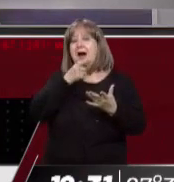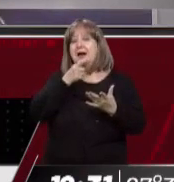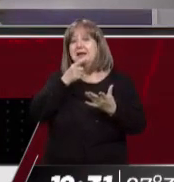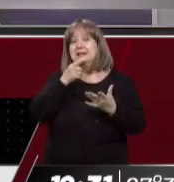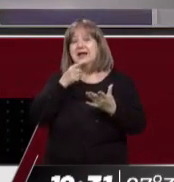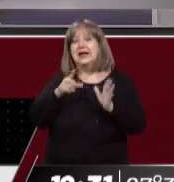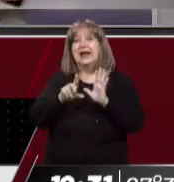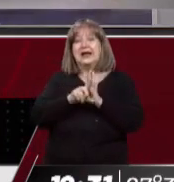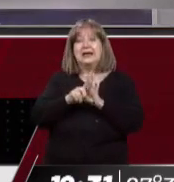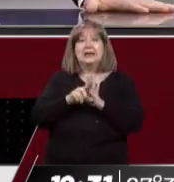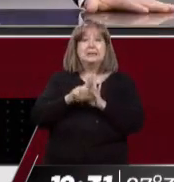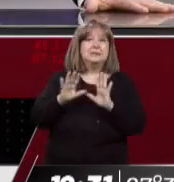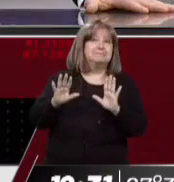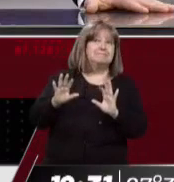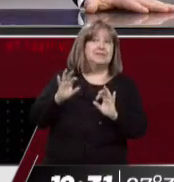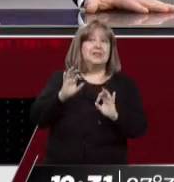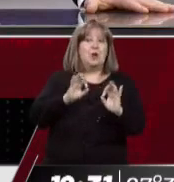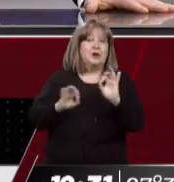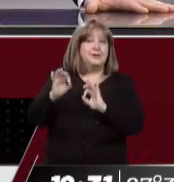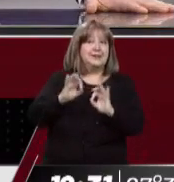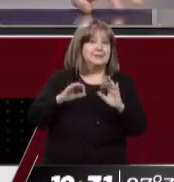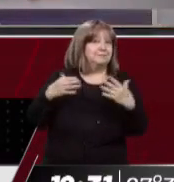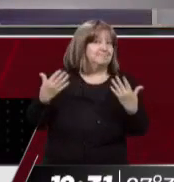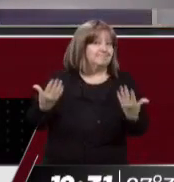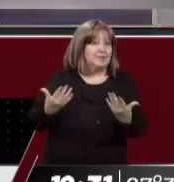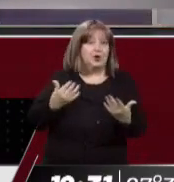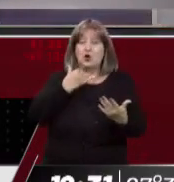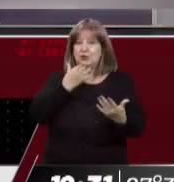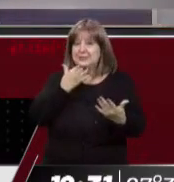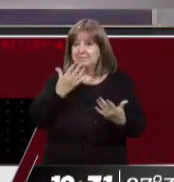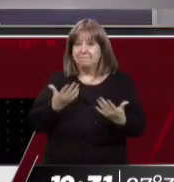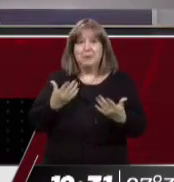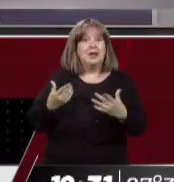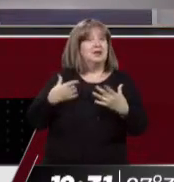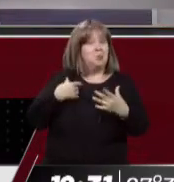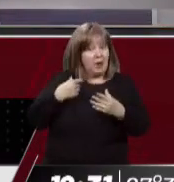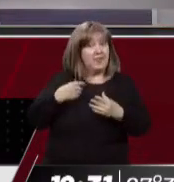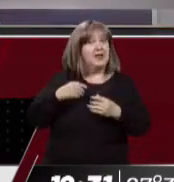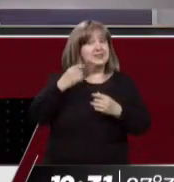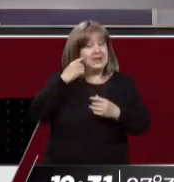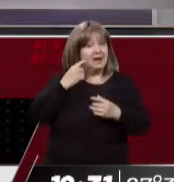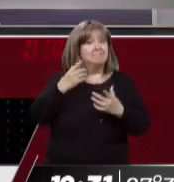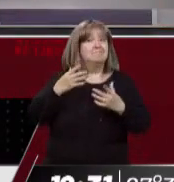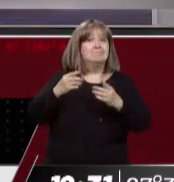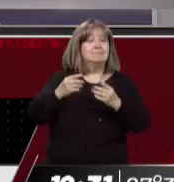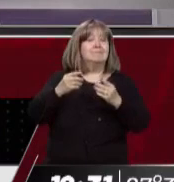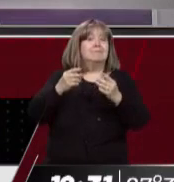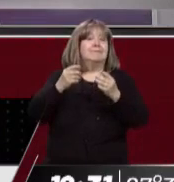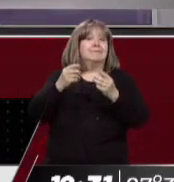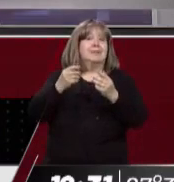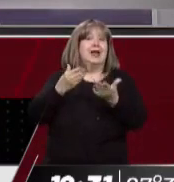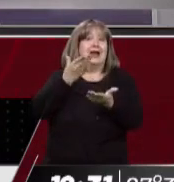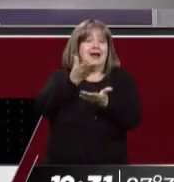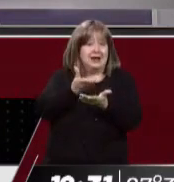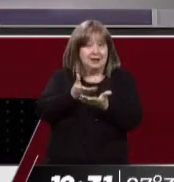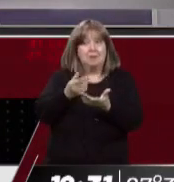en la legislatura, ¿verdad? Exactamente, y se verá de acá en adelante qué tipo de consenso va logrando, o por lo menos recepción